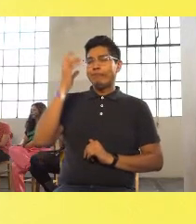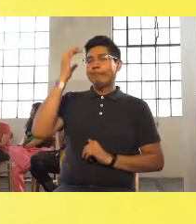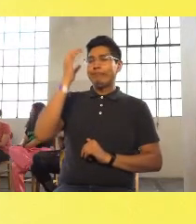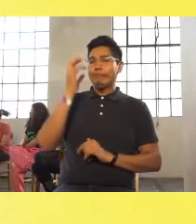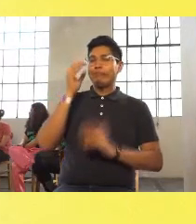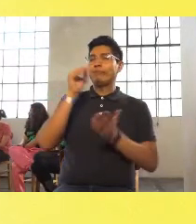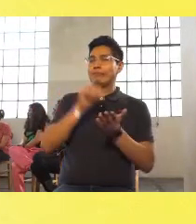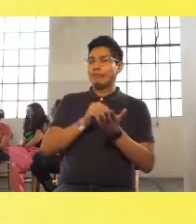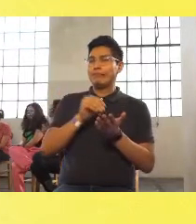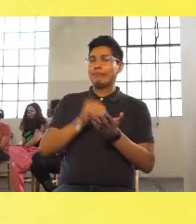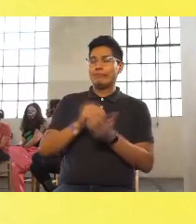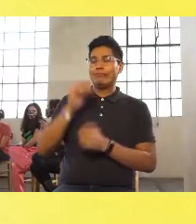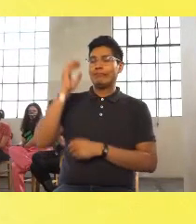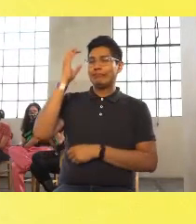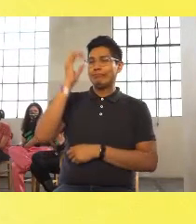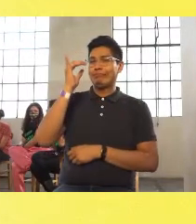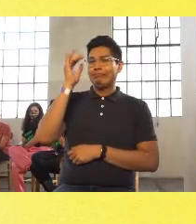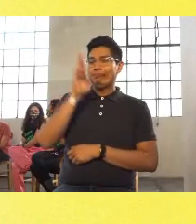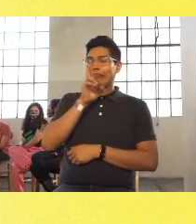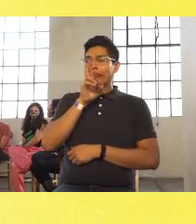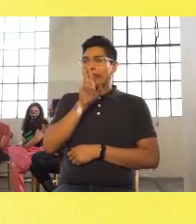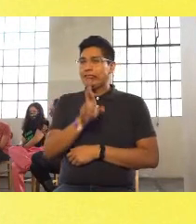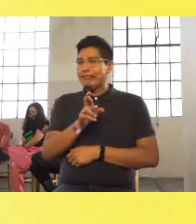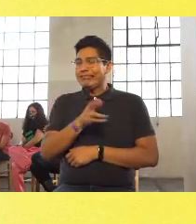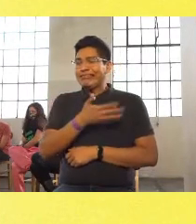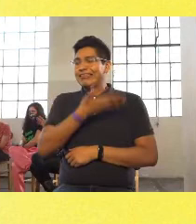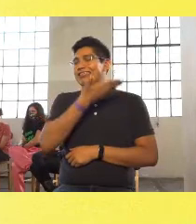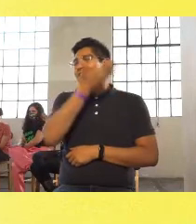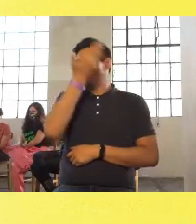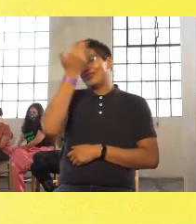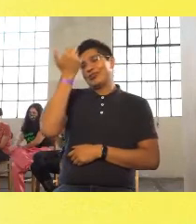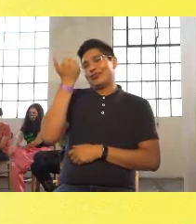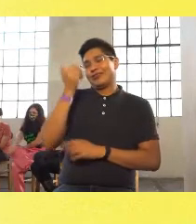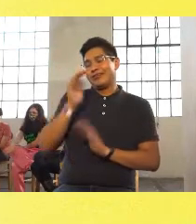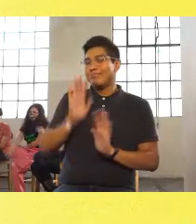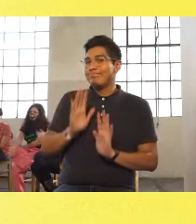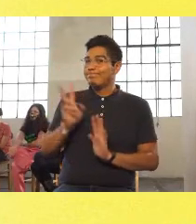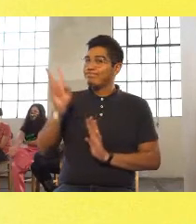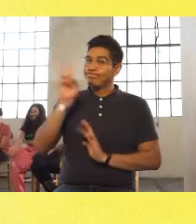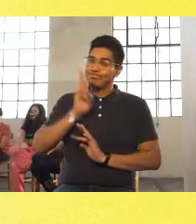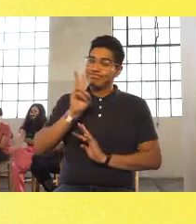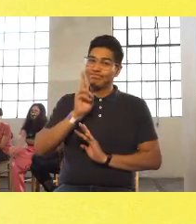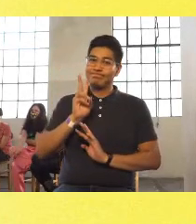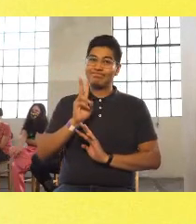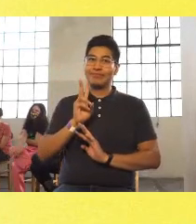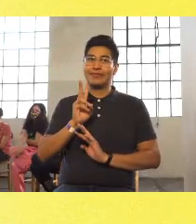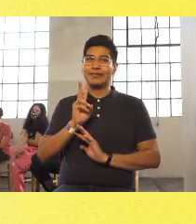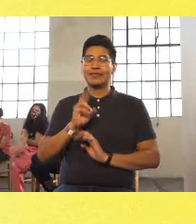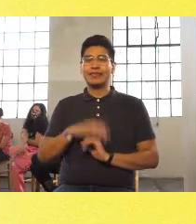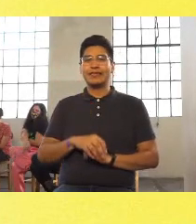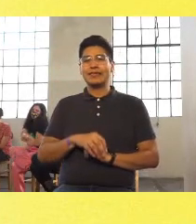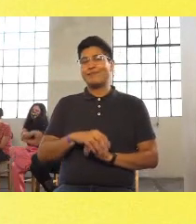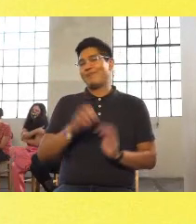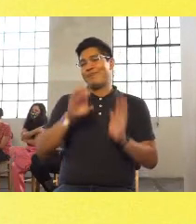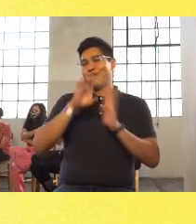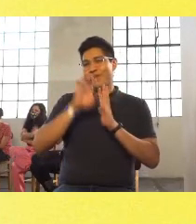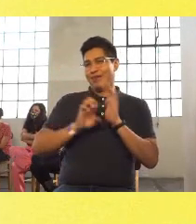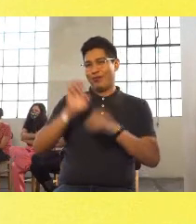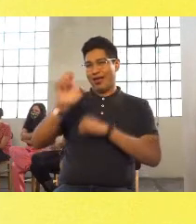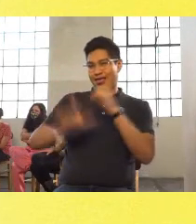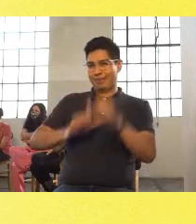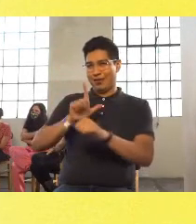No te entendí. Todavía estoy pensando cómo sucede esa parte entre el comer animales